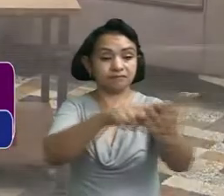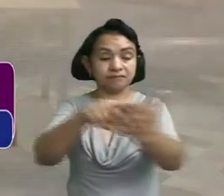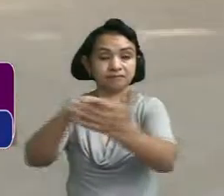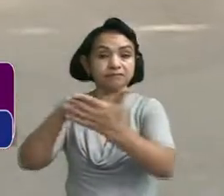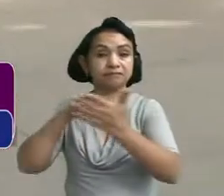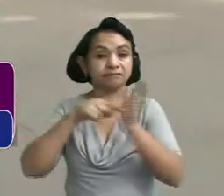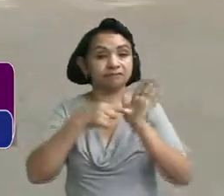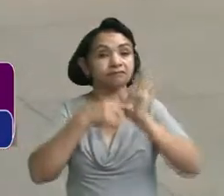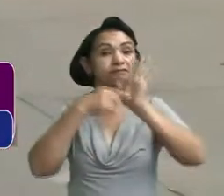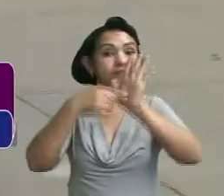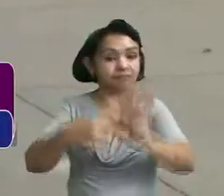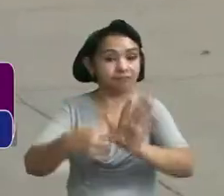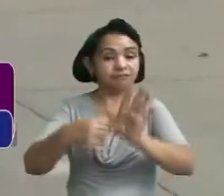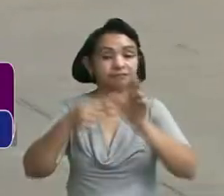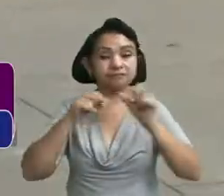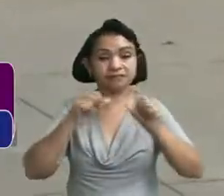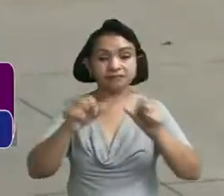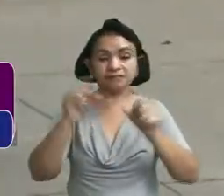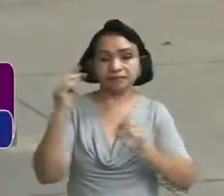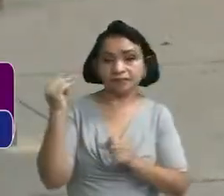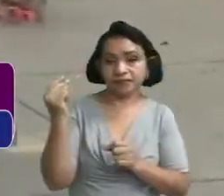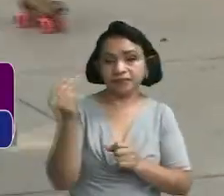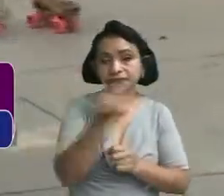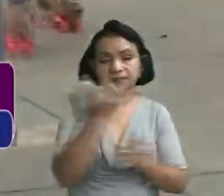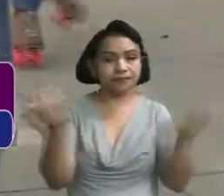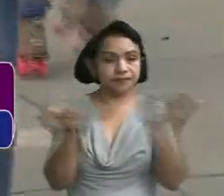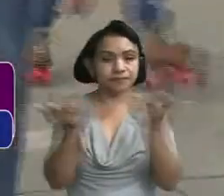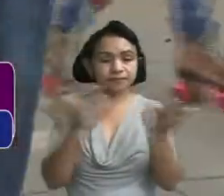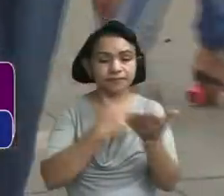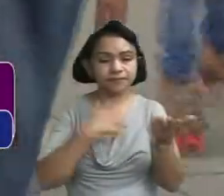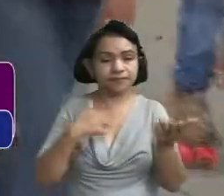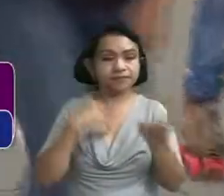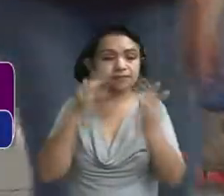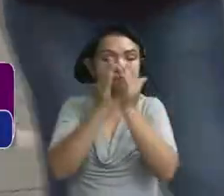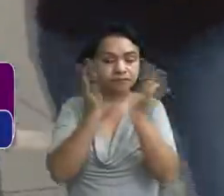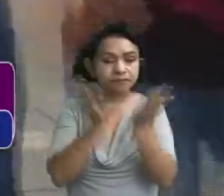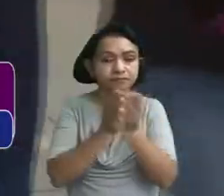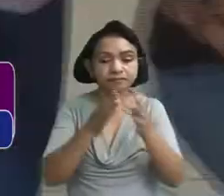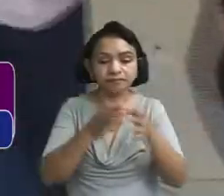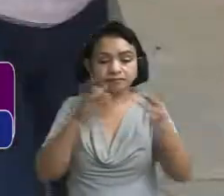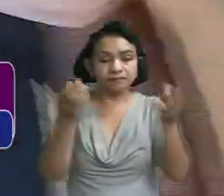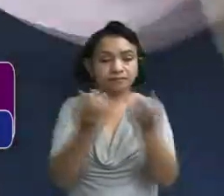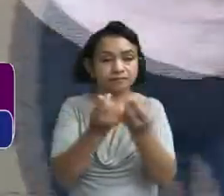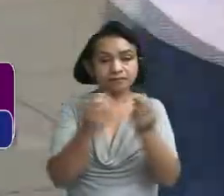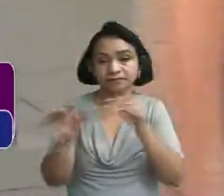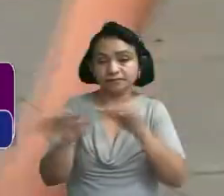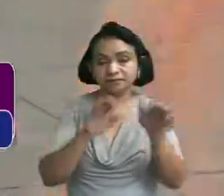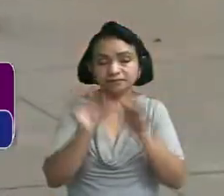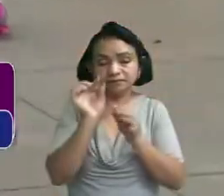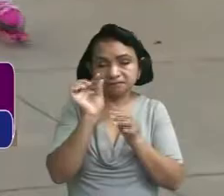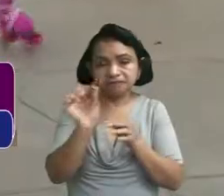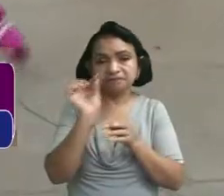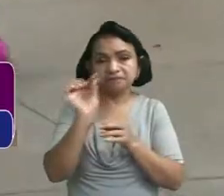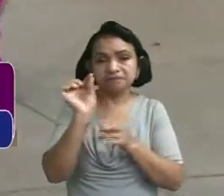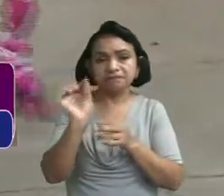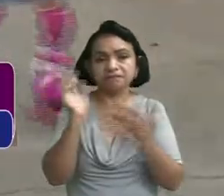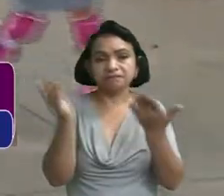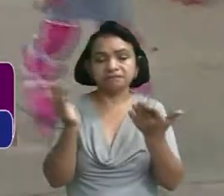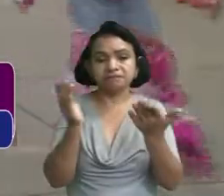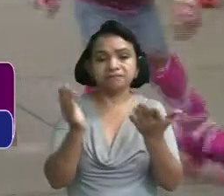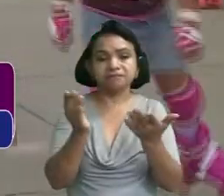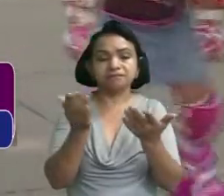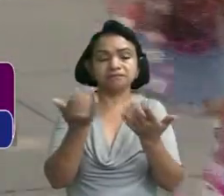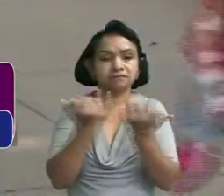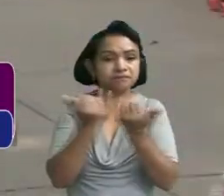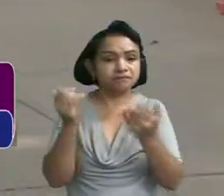modelo de unidad, ¿verdad? Rápidamente, como Nicaragua, en medio de un mundo que no crece económicamente o que crece poco, en medio de un mundo